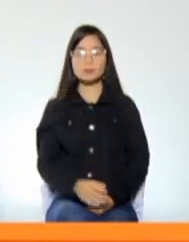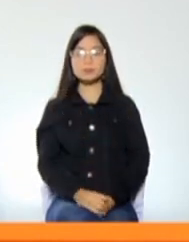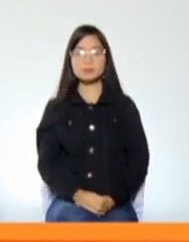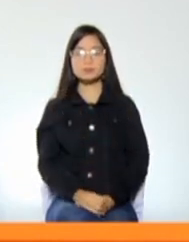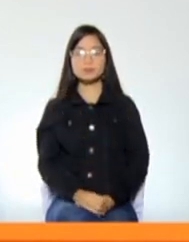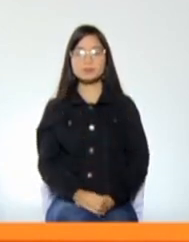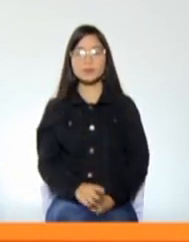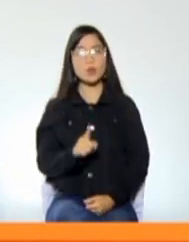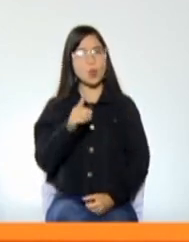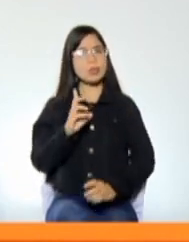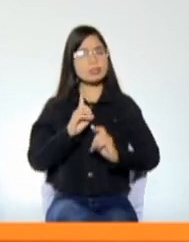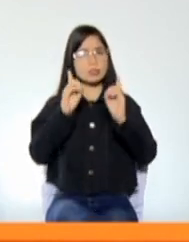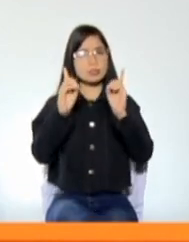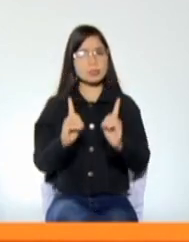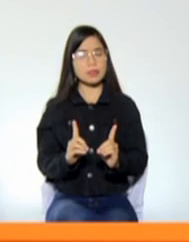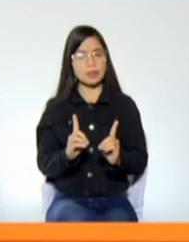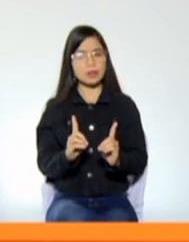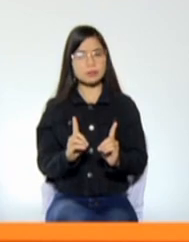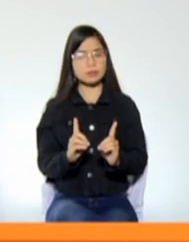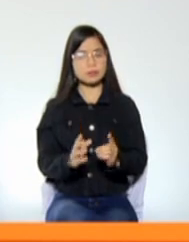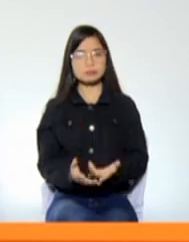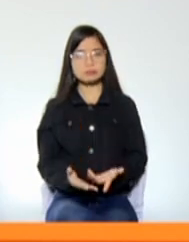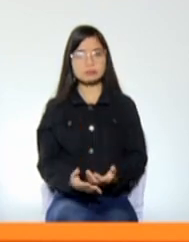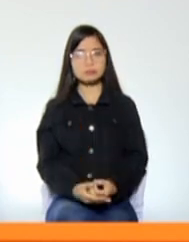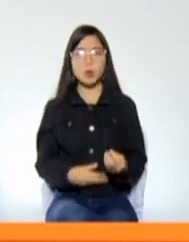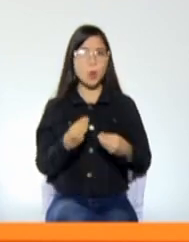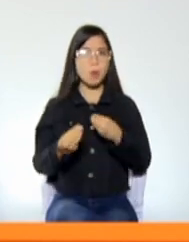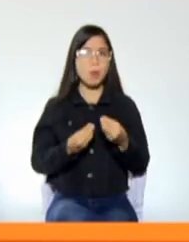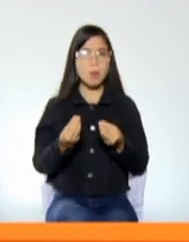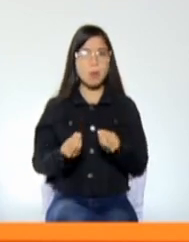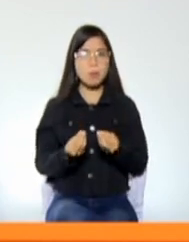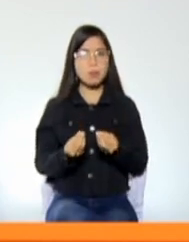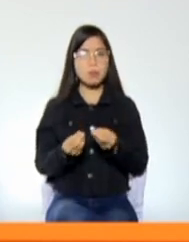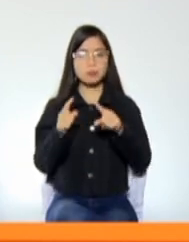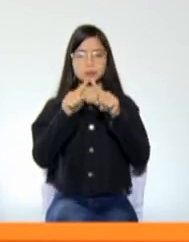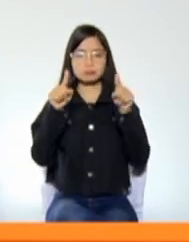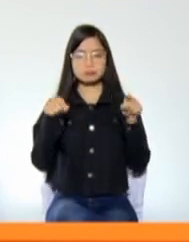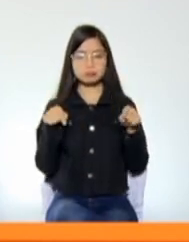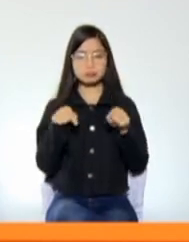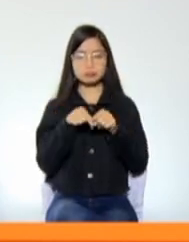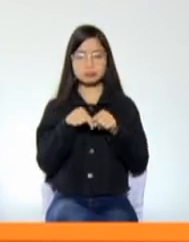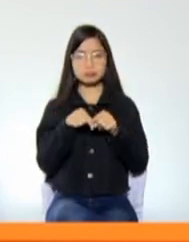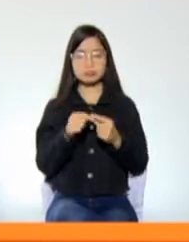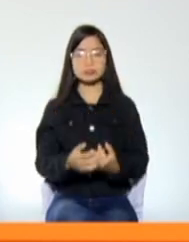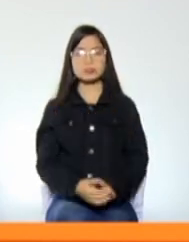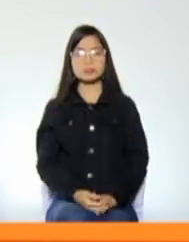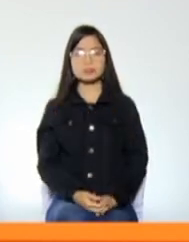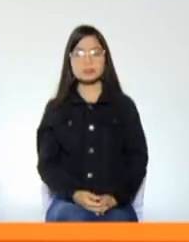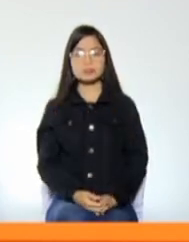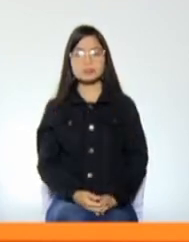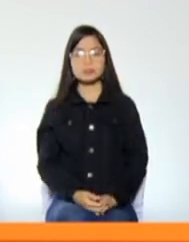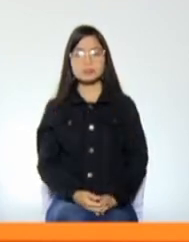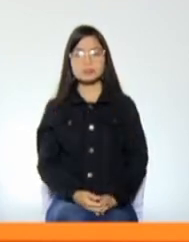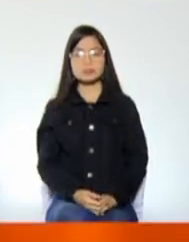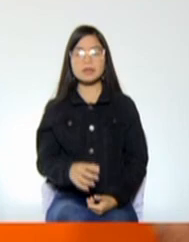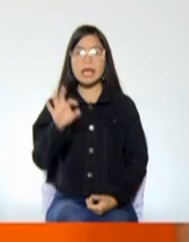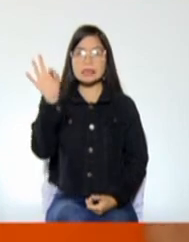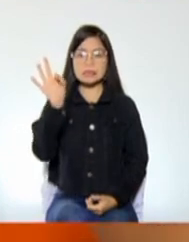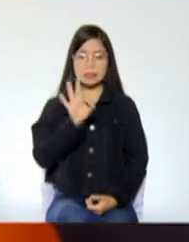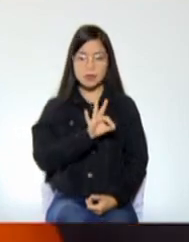Ustedes deciden cómo pueden llenar el cartón. ya sea diagonal,